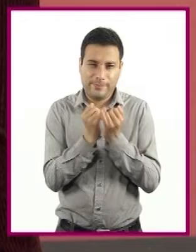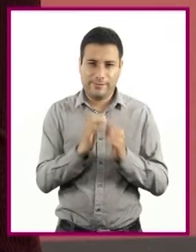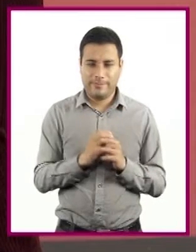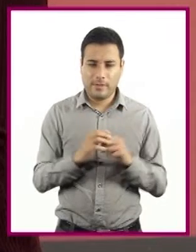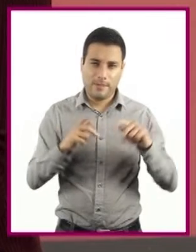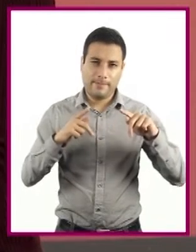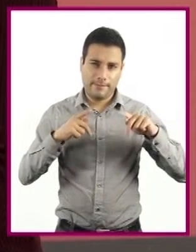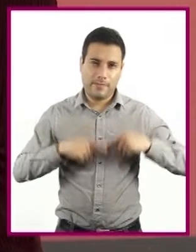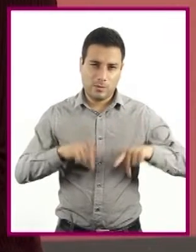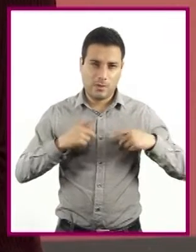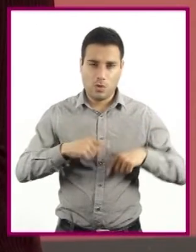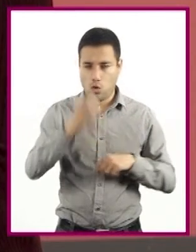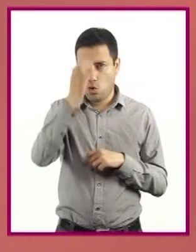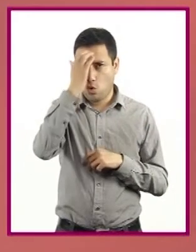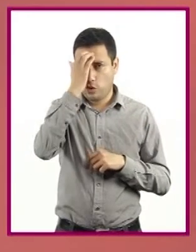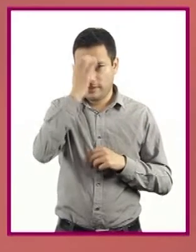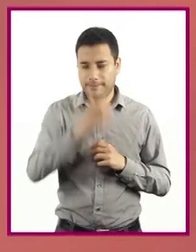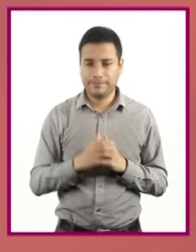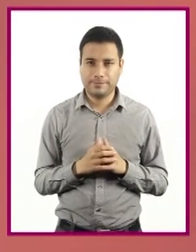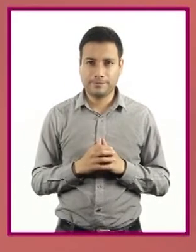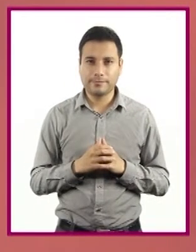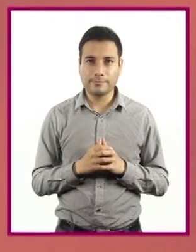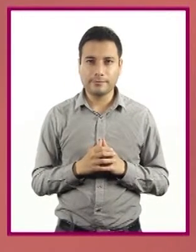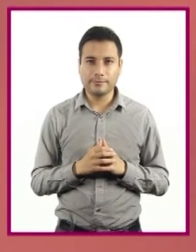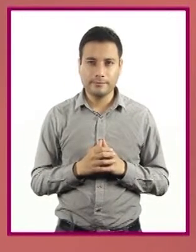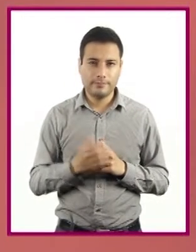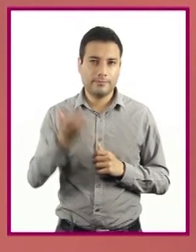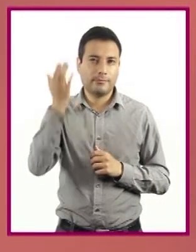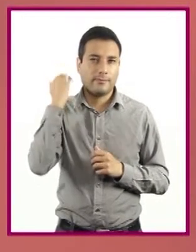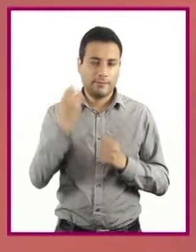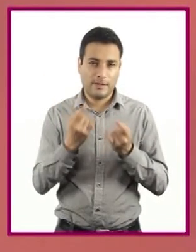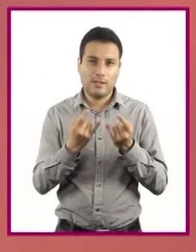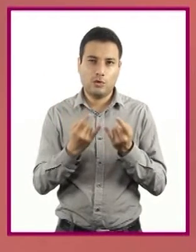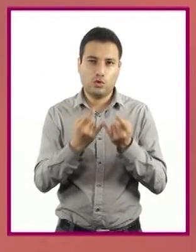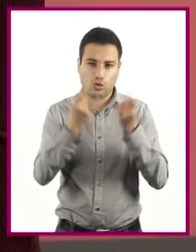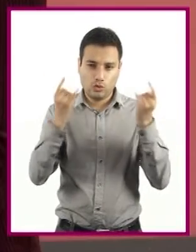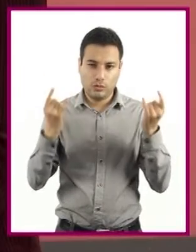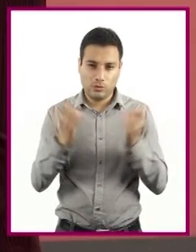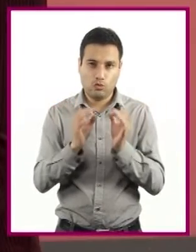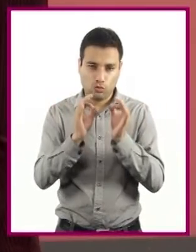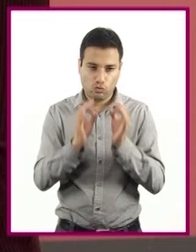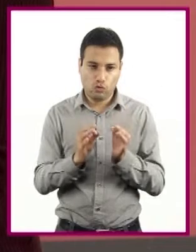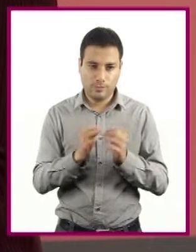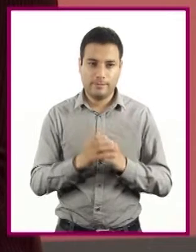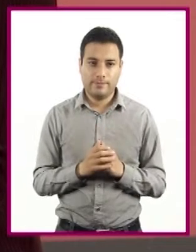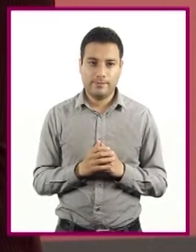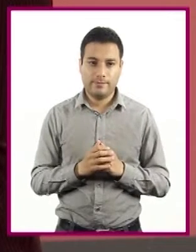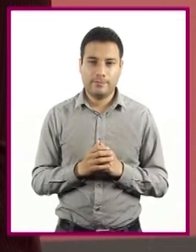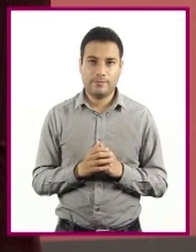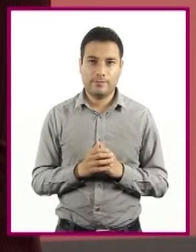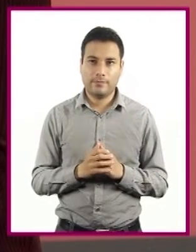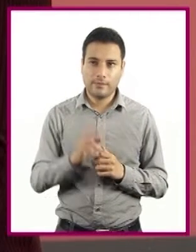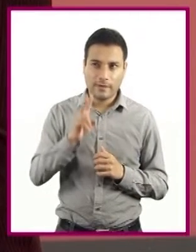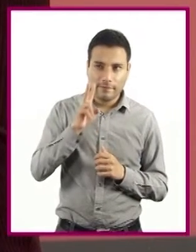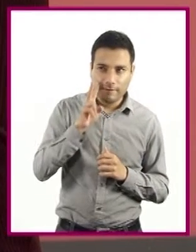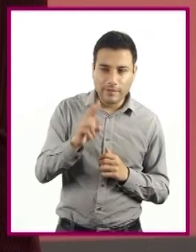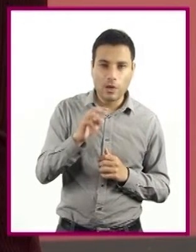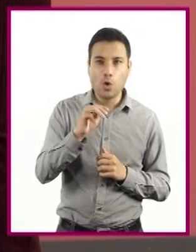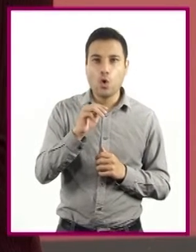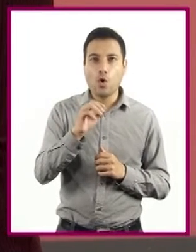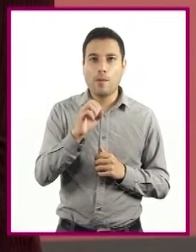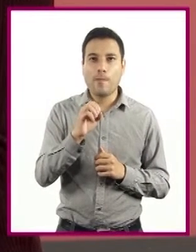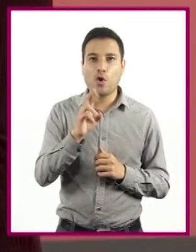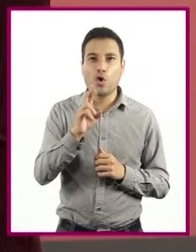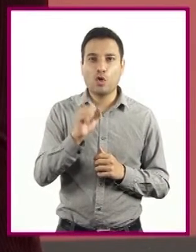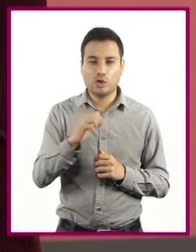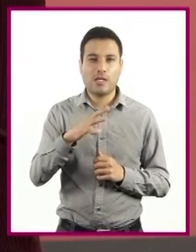más específica y remite a un contexto histórico-cultural muy particular: ver moros con tranchetes. Esta